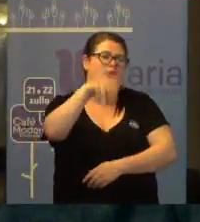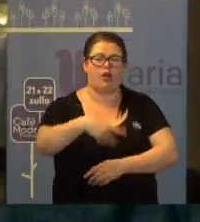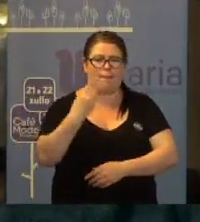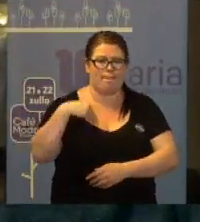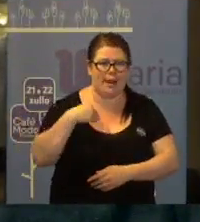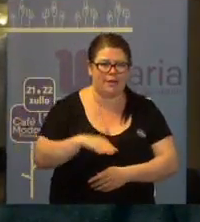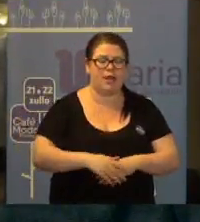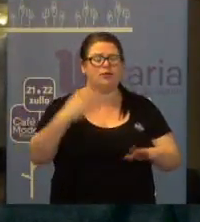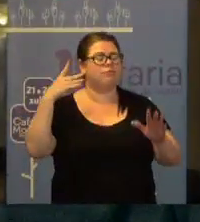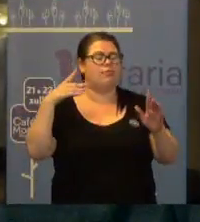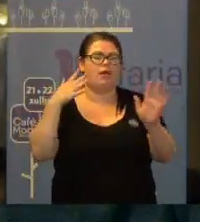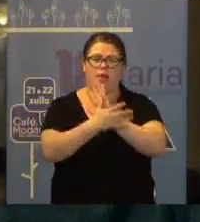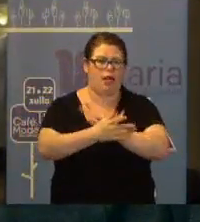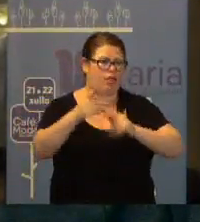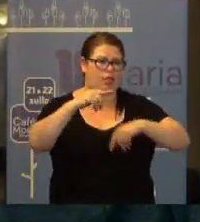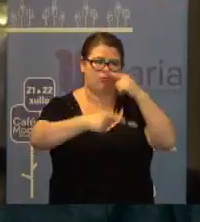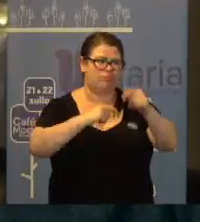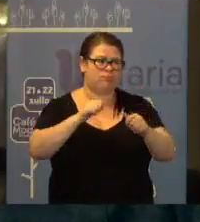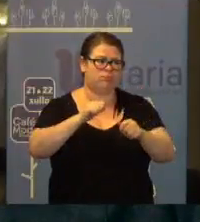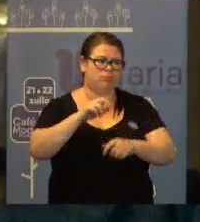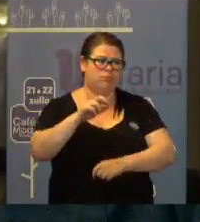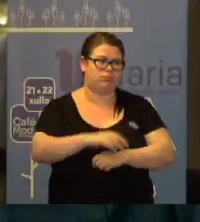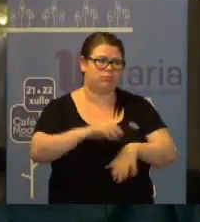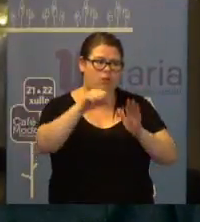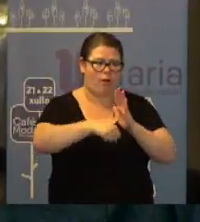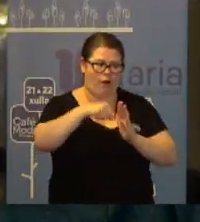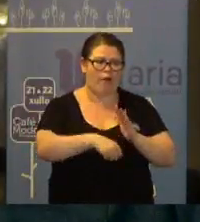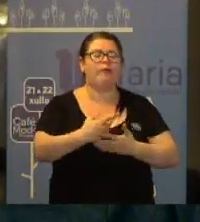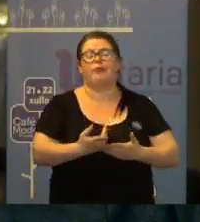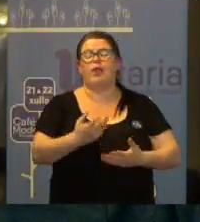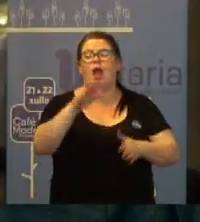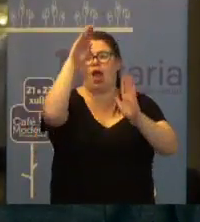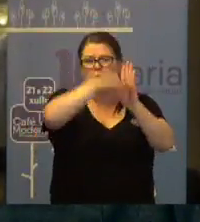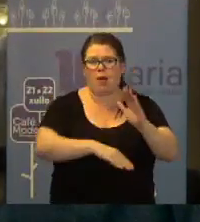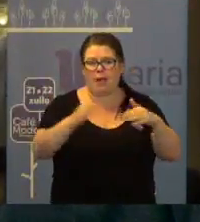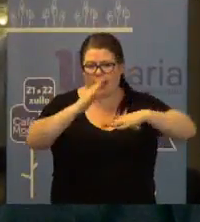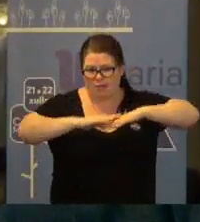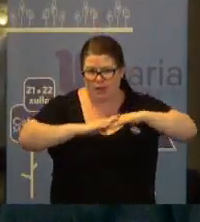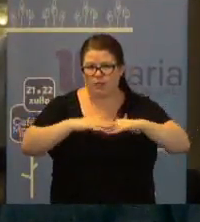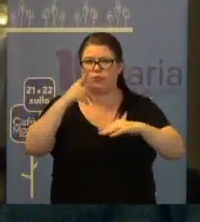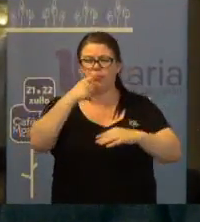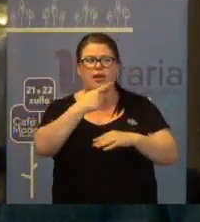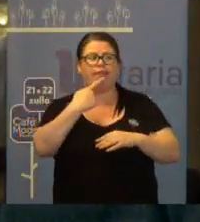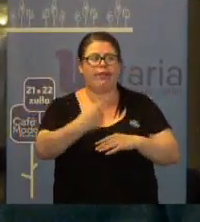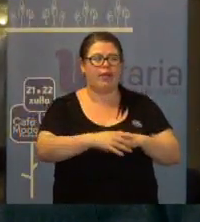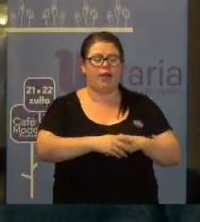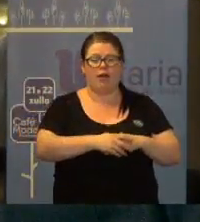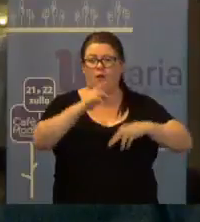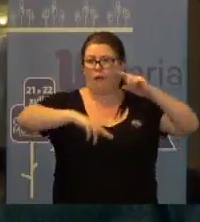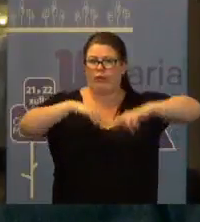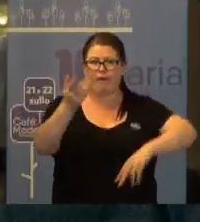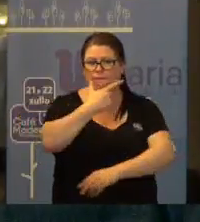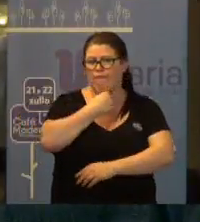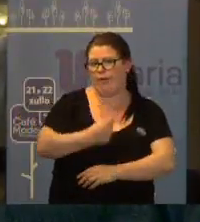sería longo de explicar. Non vai volver. Bueno, pois que sigan aí. Pero, efectivamente, o programa de mínimos que decía Antón, eso é moi fácil de construir.